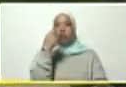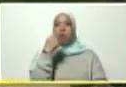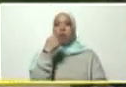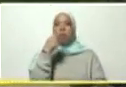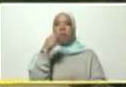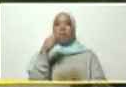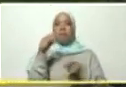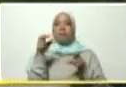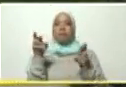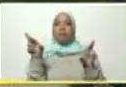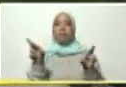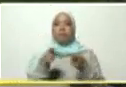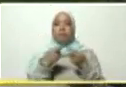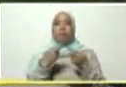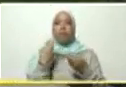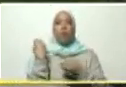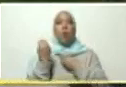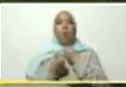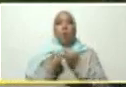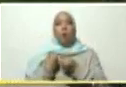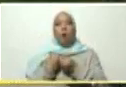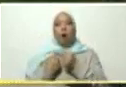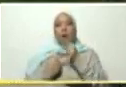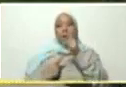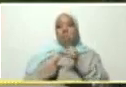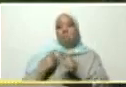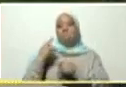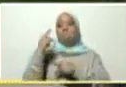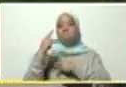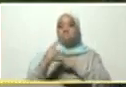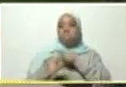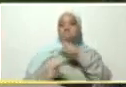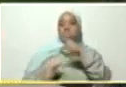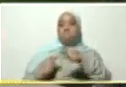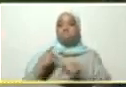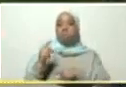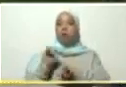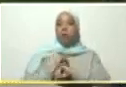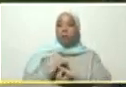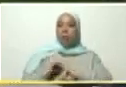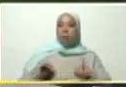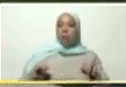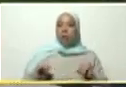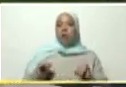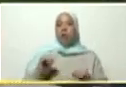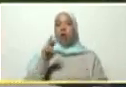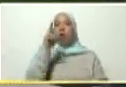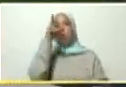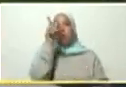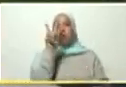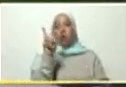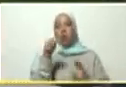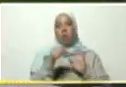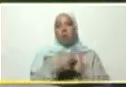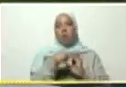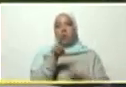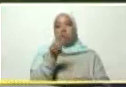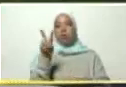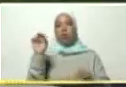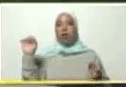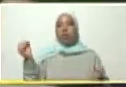Cuáles son los pasos que ahora vamos a dar para completar el año 2022 en